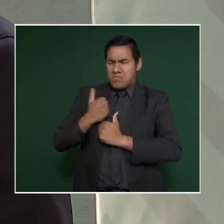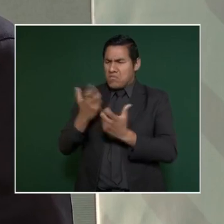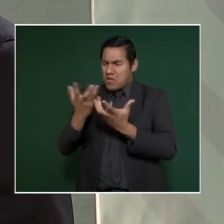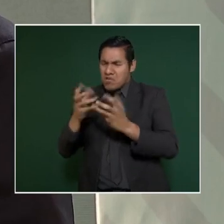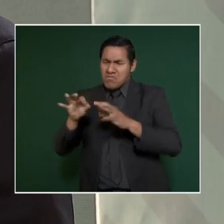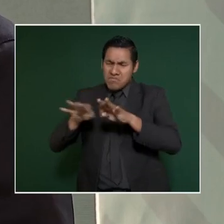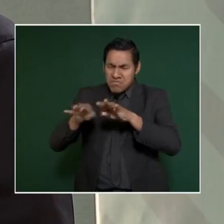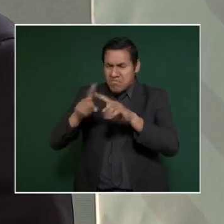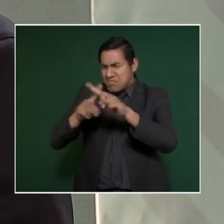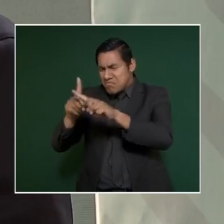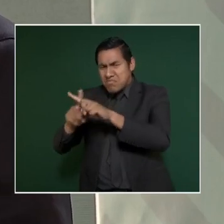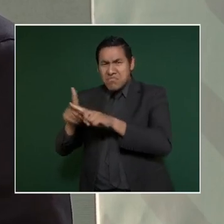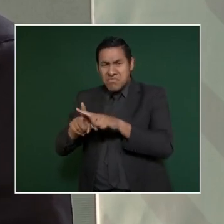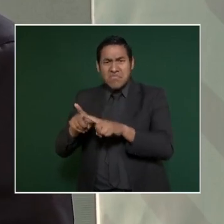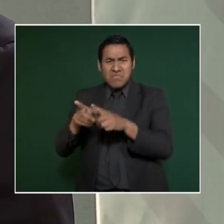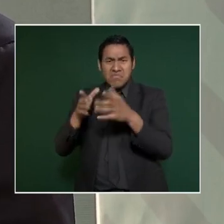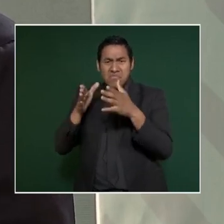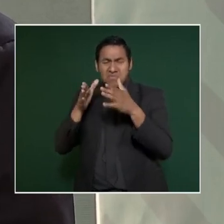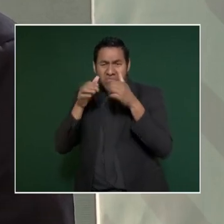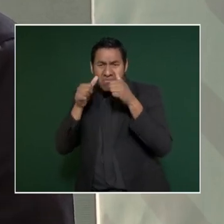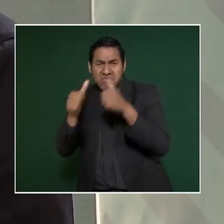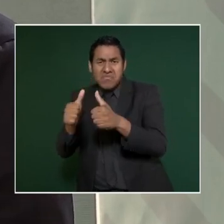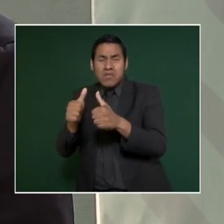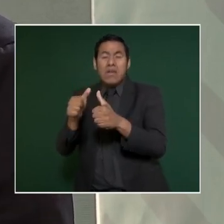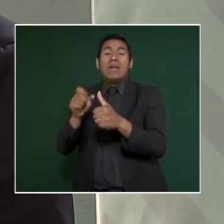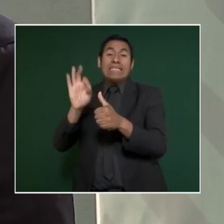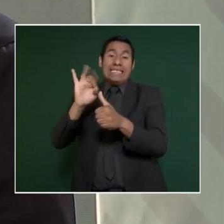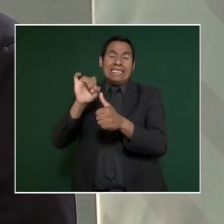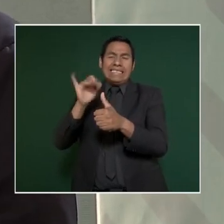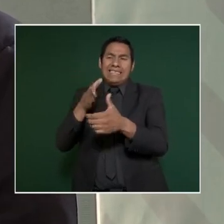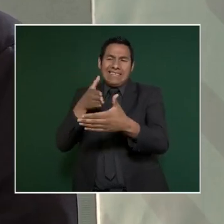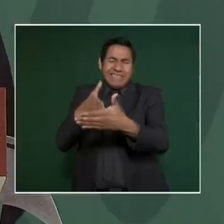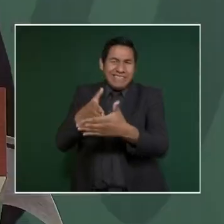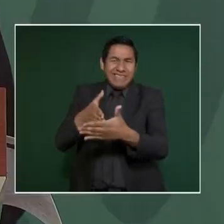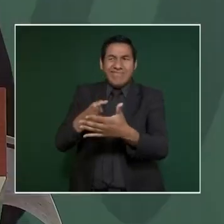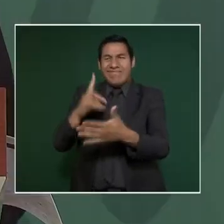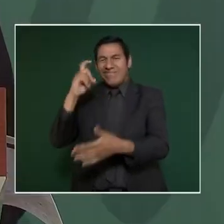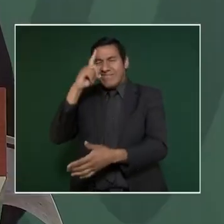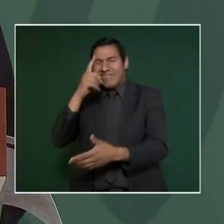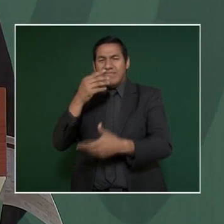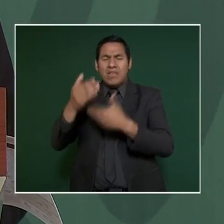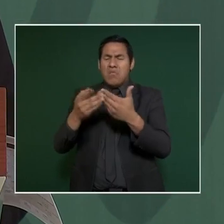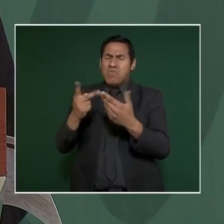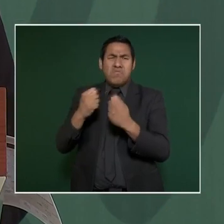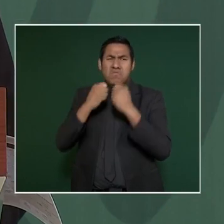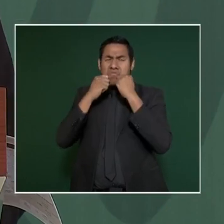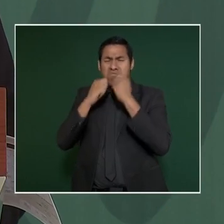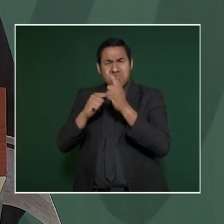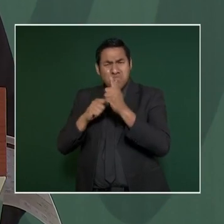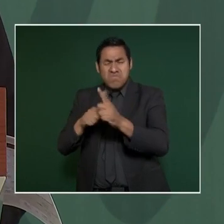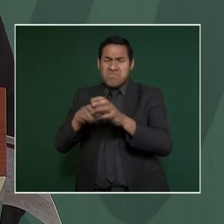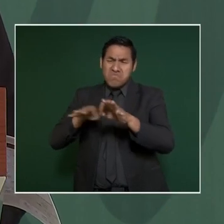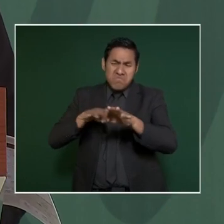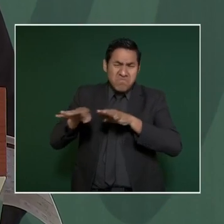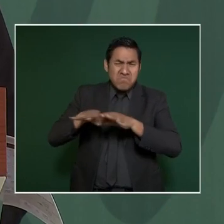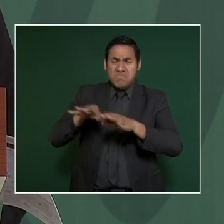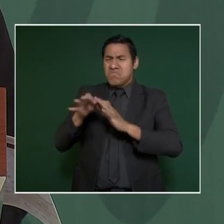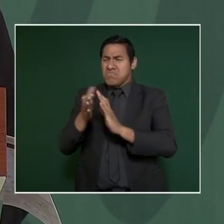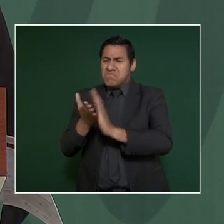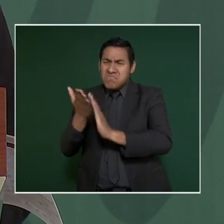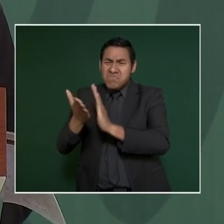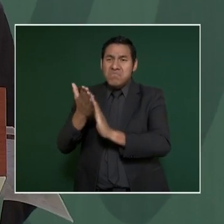de eh estos obstáculos en algunas